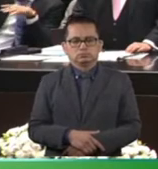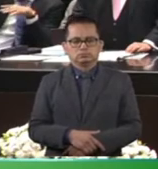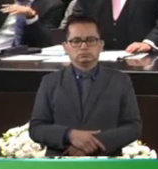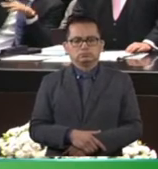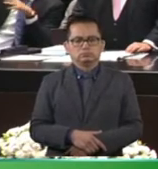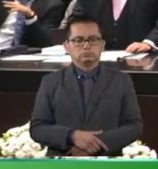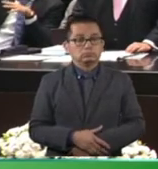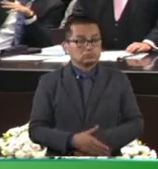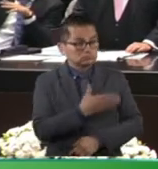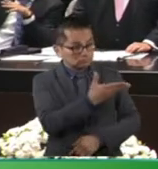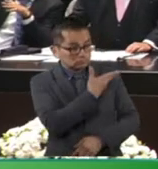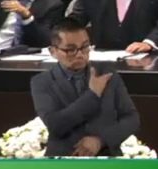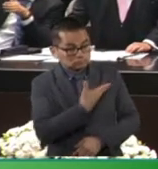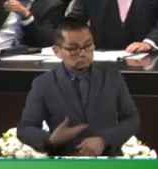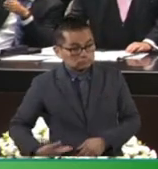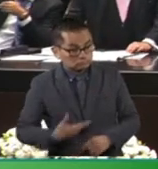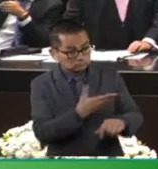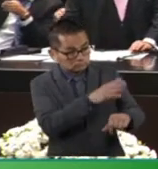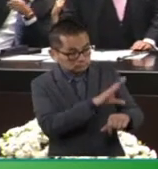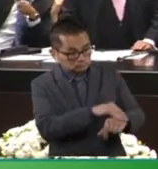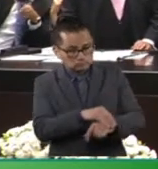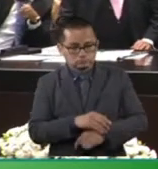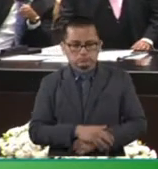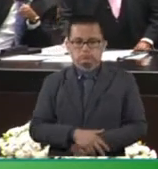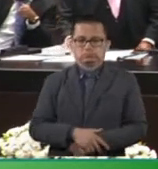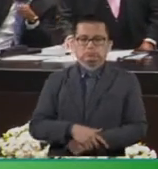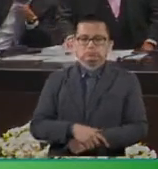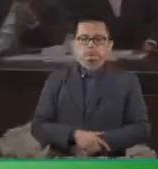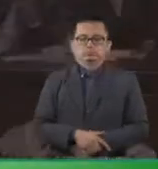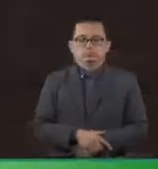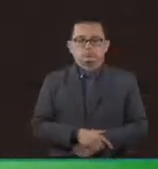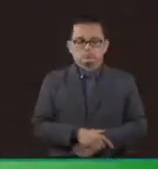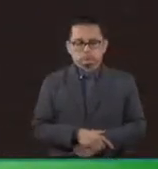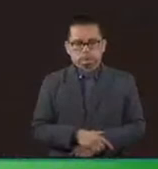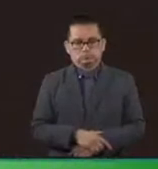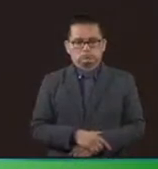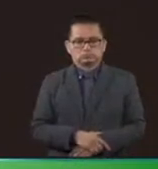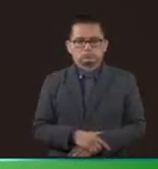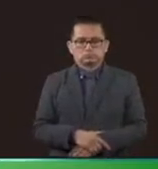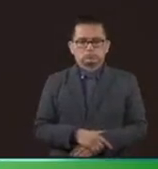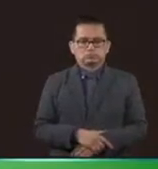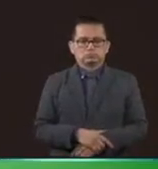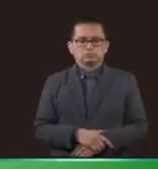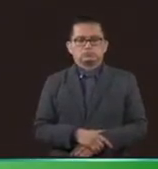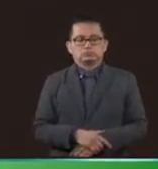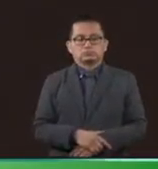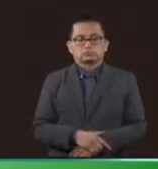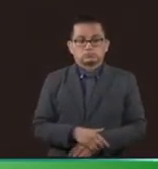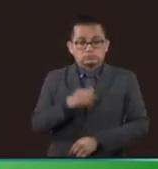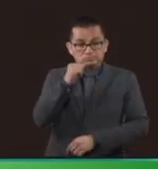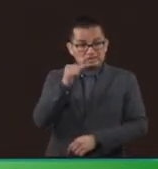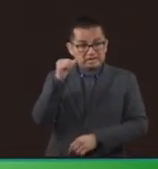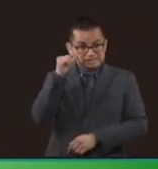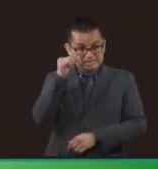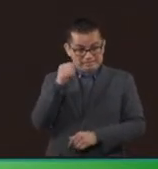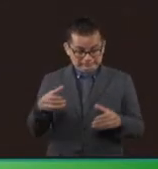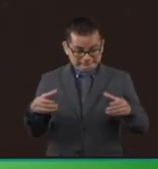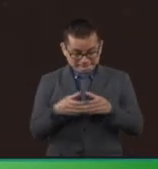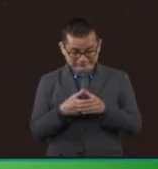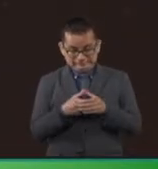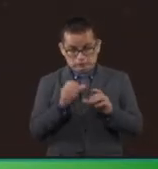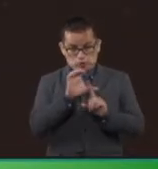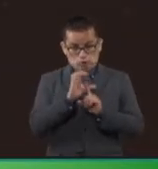con el permiso de la presidencia ayer lo dijimos en la comisión de